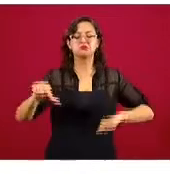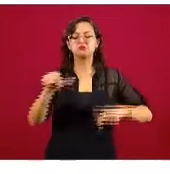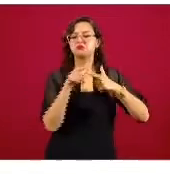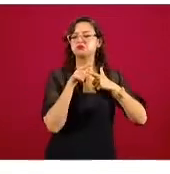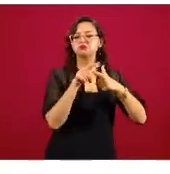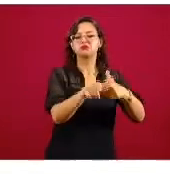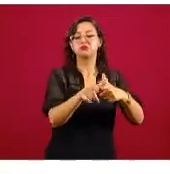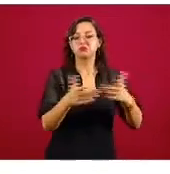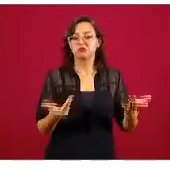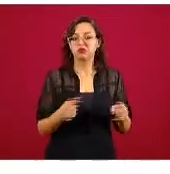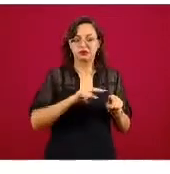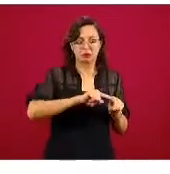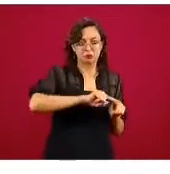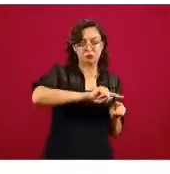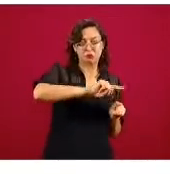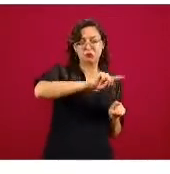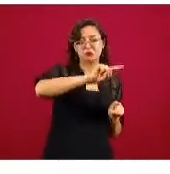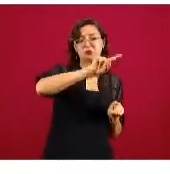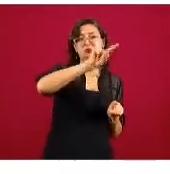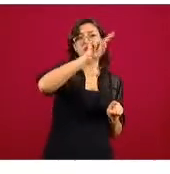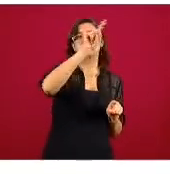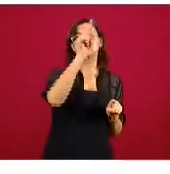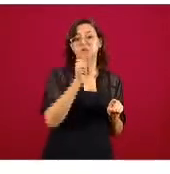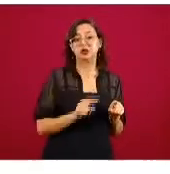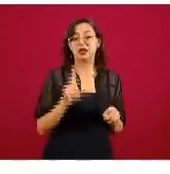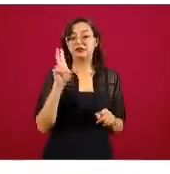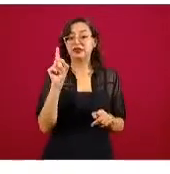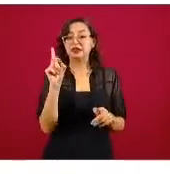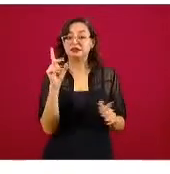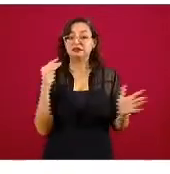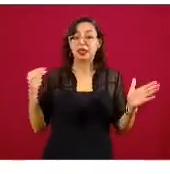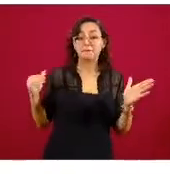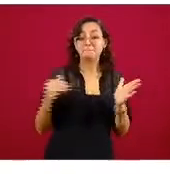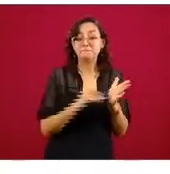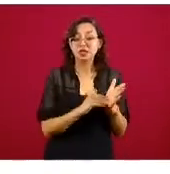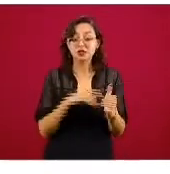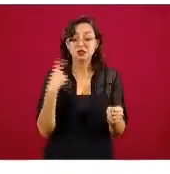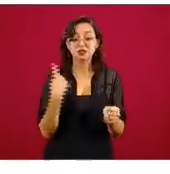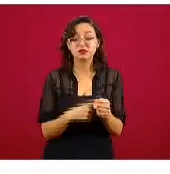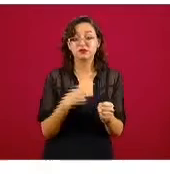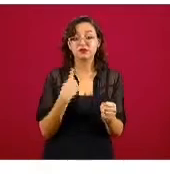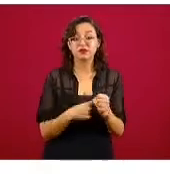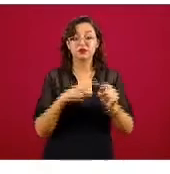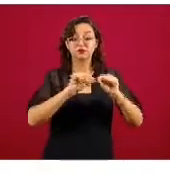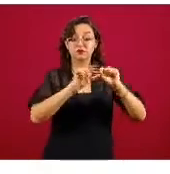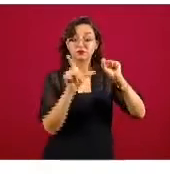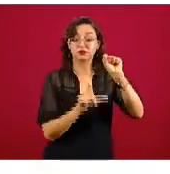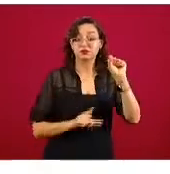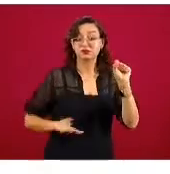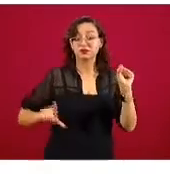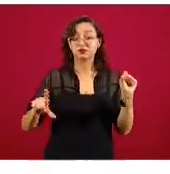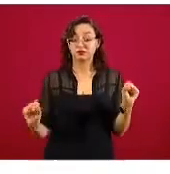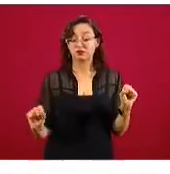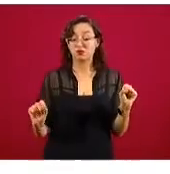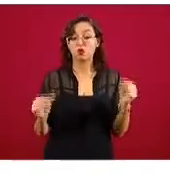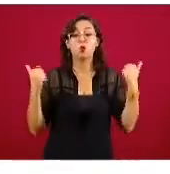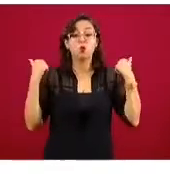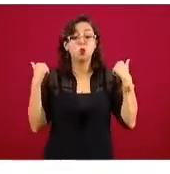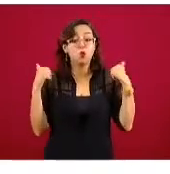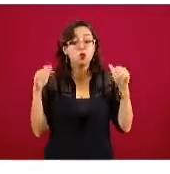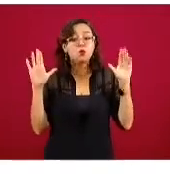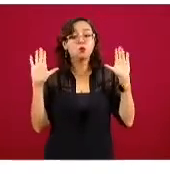esta curva que en el pico máximo supera los 30,000 casos a nivel nacional